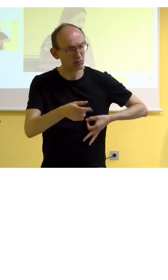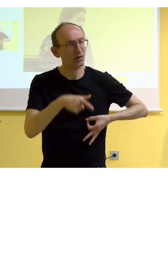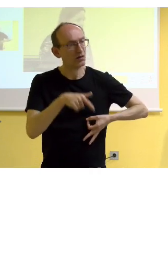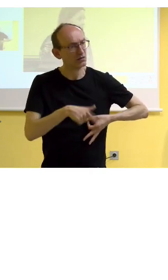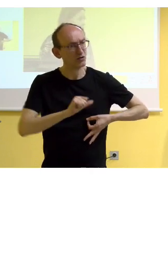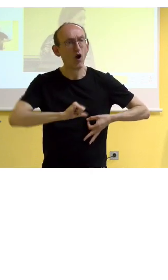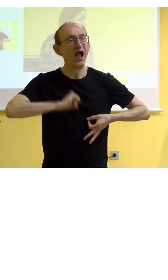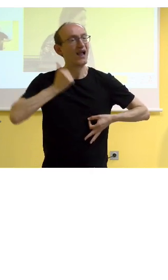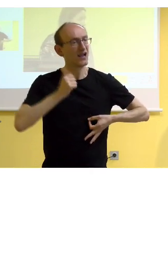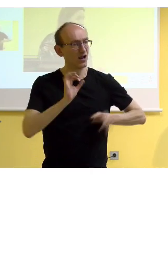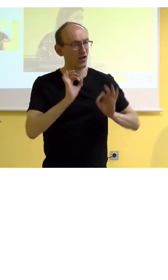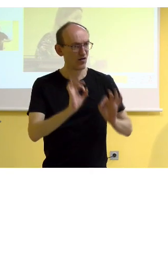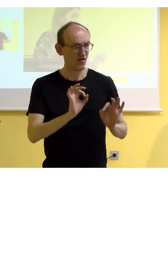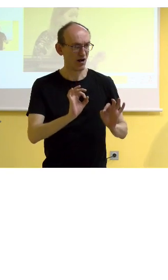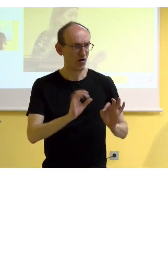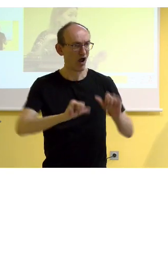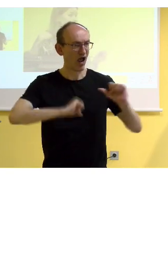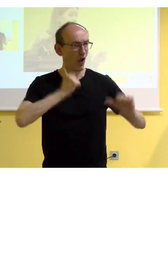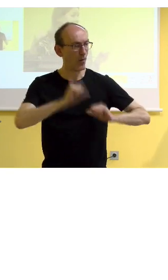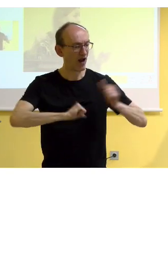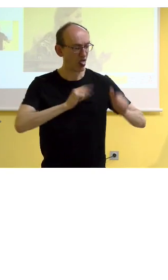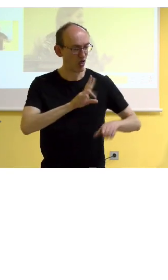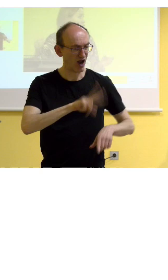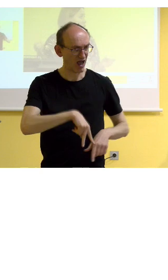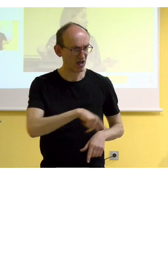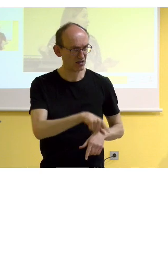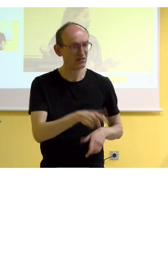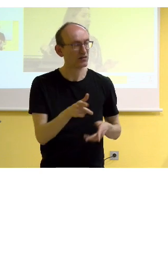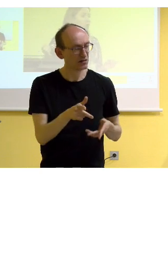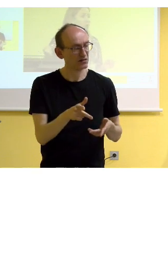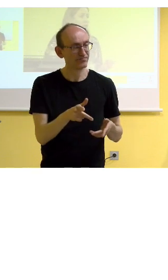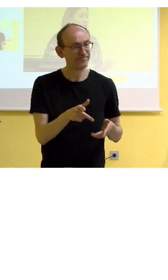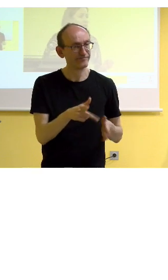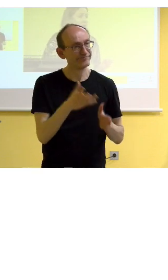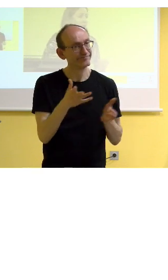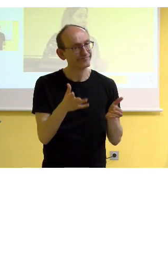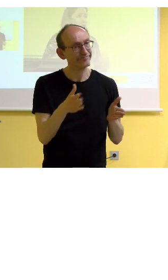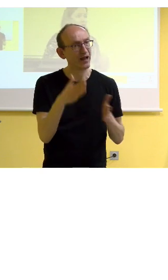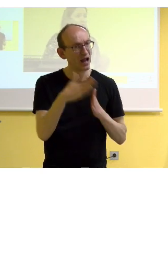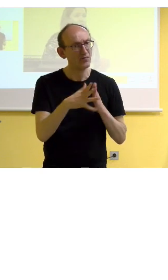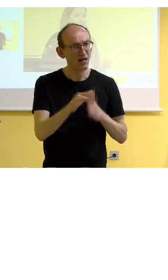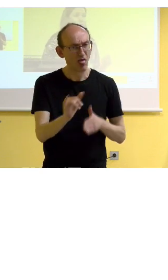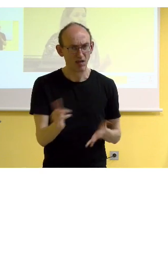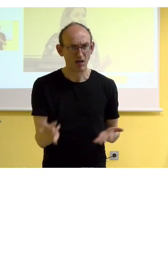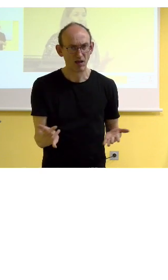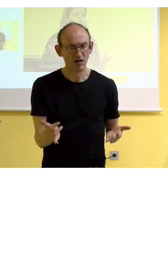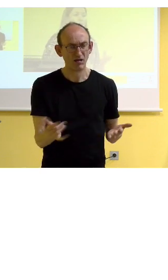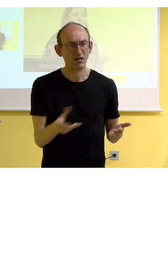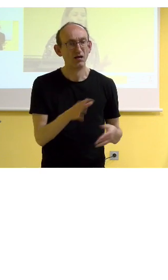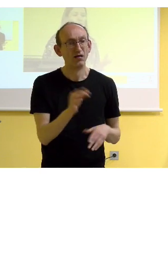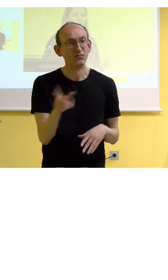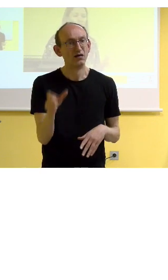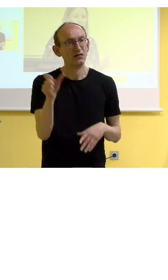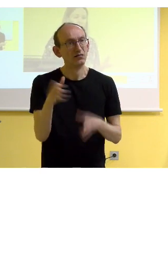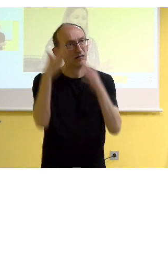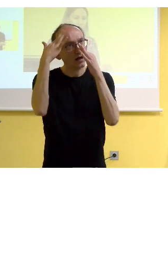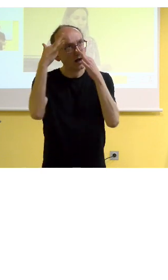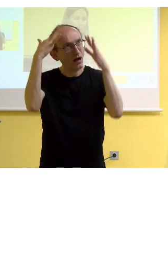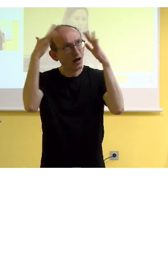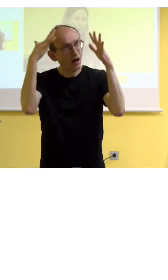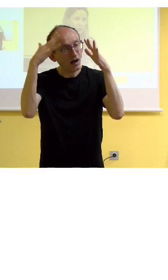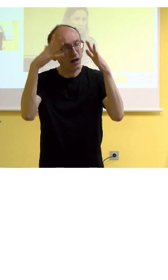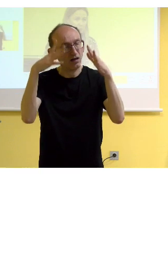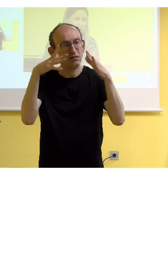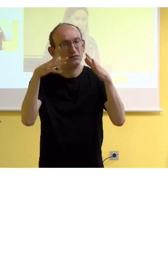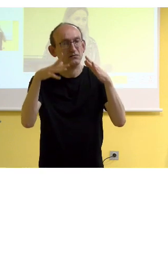ser un quirófano, ¿vale? Entonces, como tiene sus limitaciones, además, yo creo que tampoco se puede jugar con las expectativas de nuestros